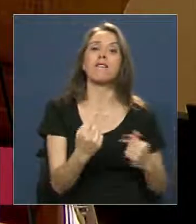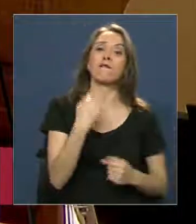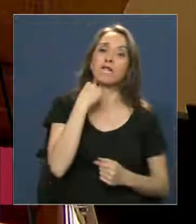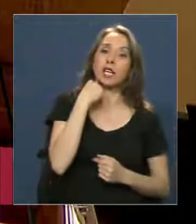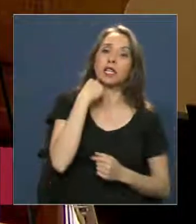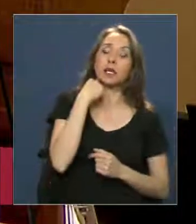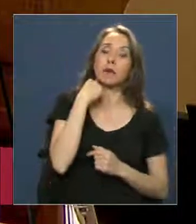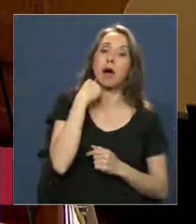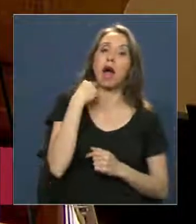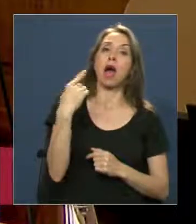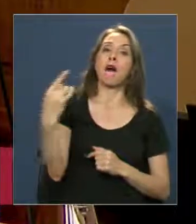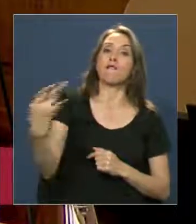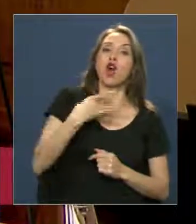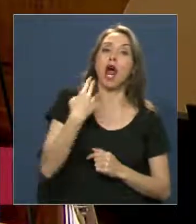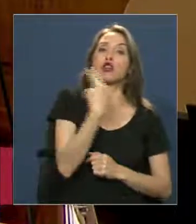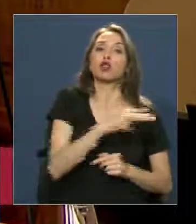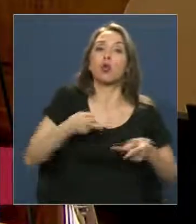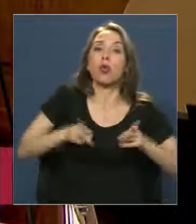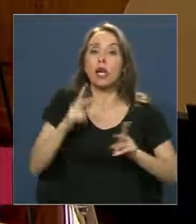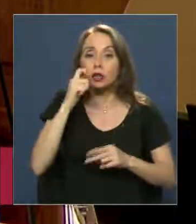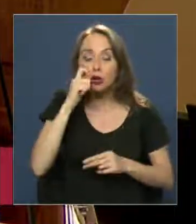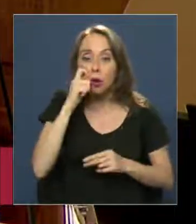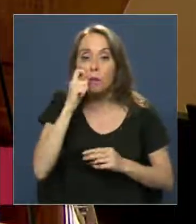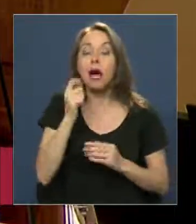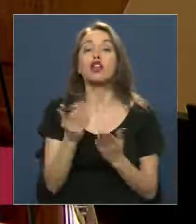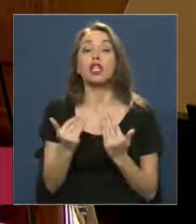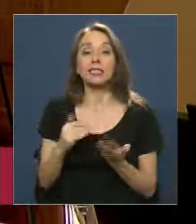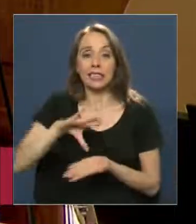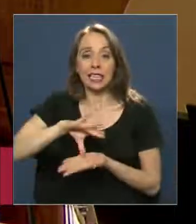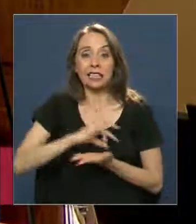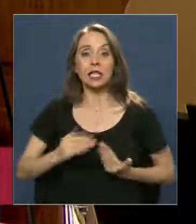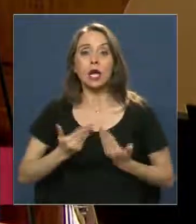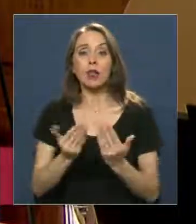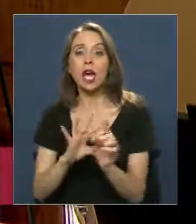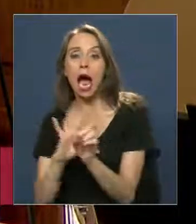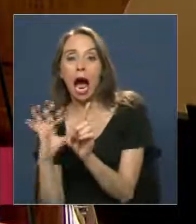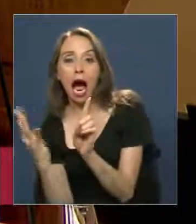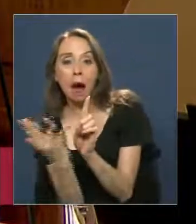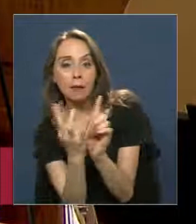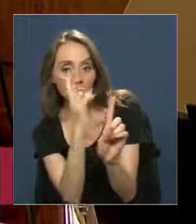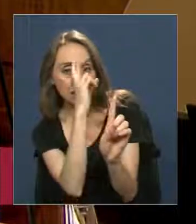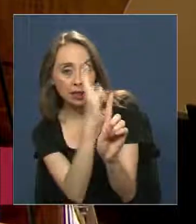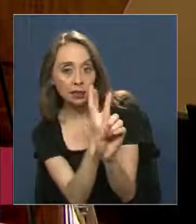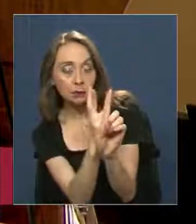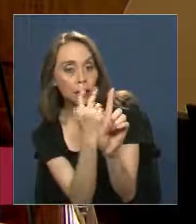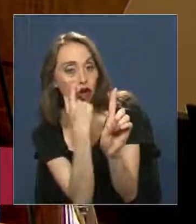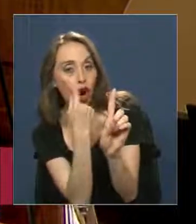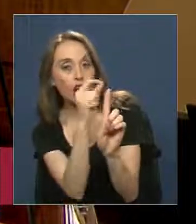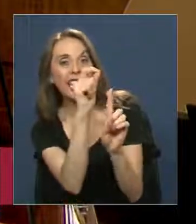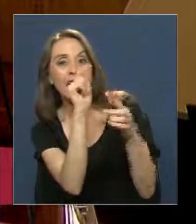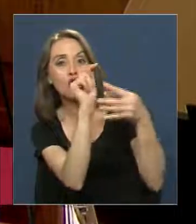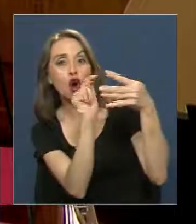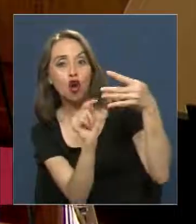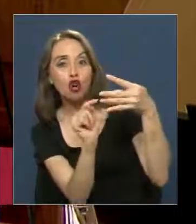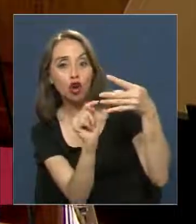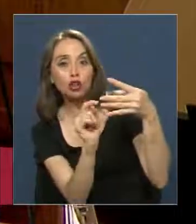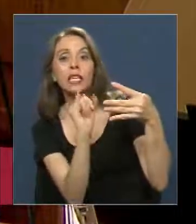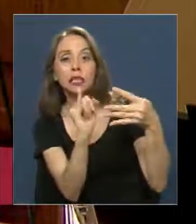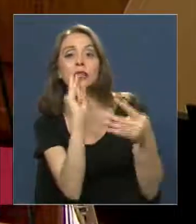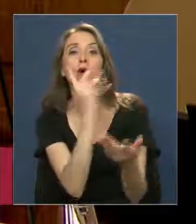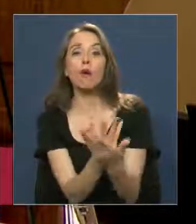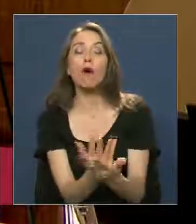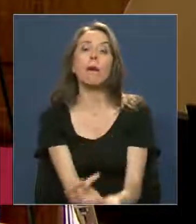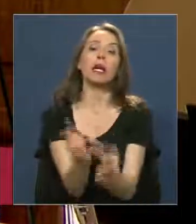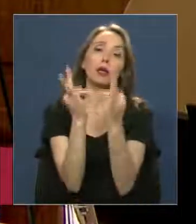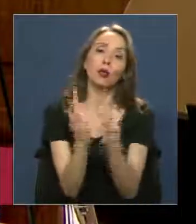humanos, un ambiente de respeto y de reconocimiento para algo que no puede volver a replicarse